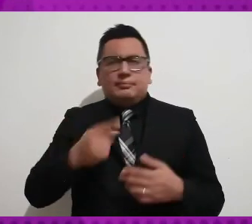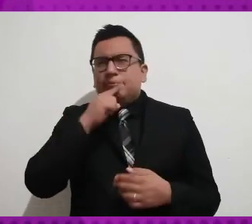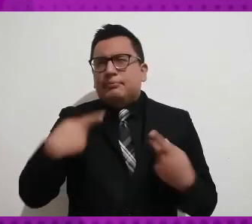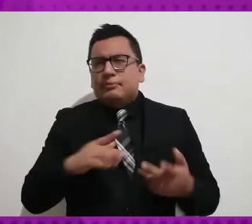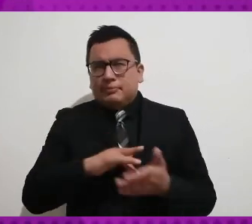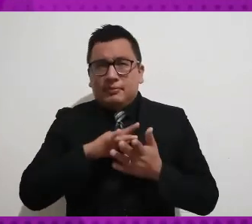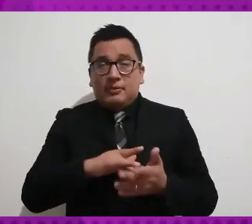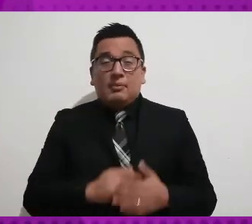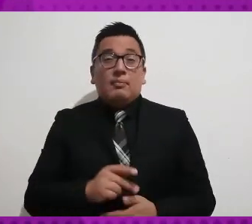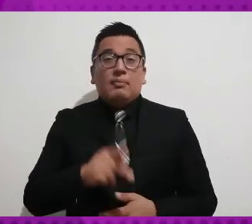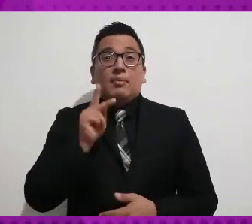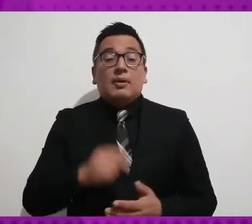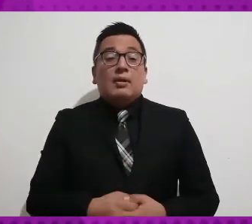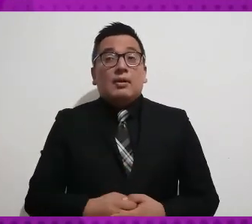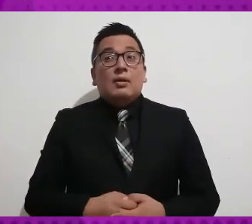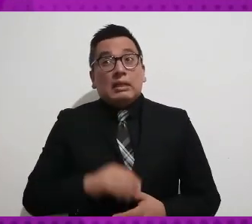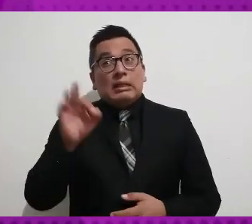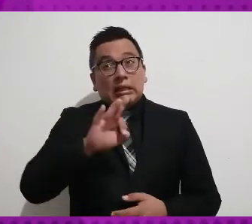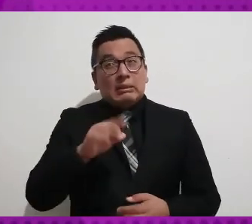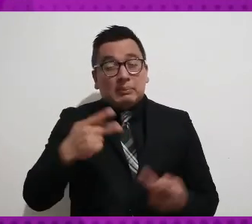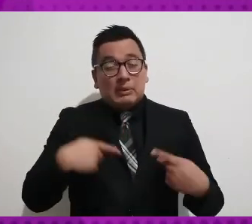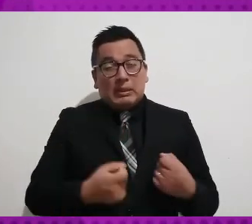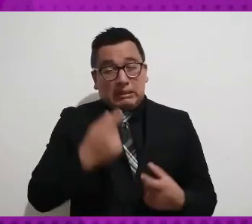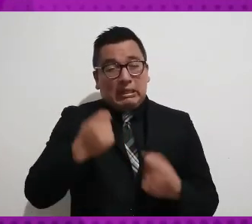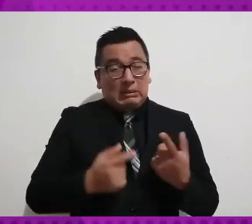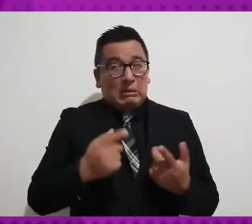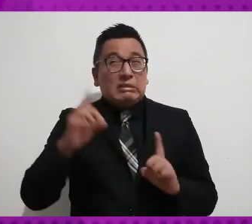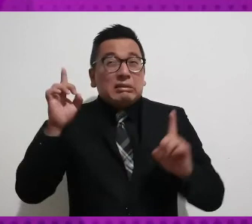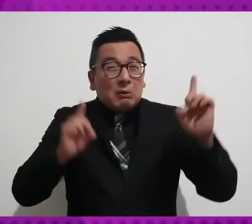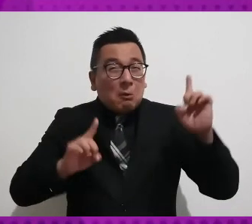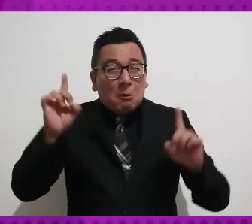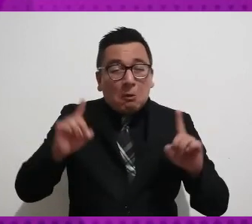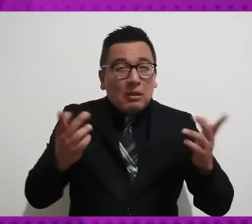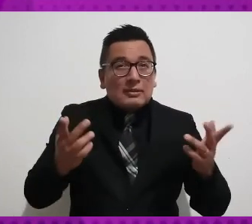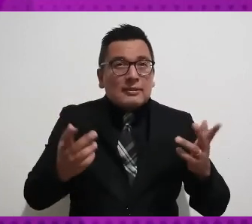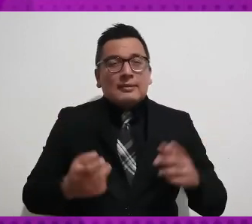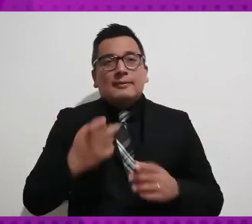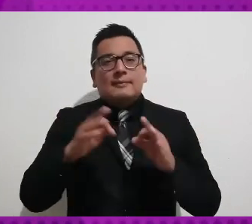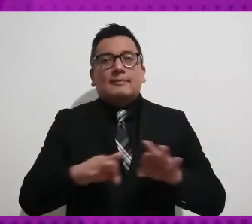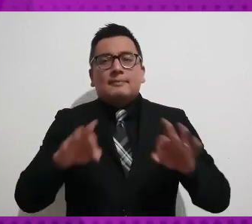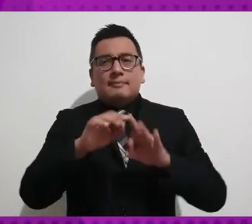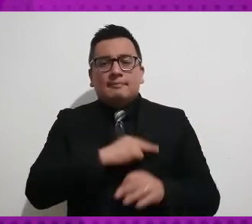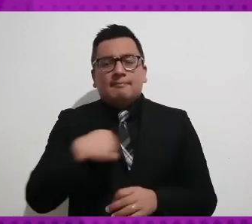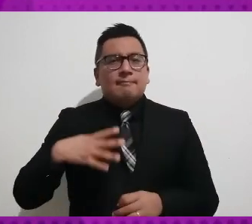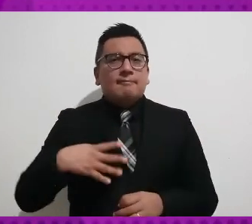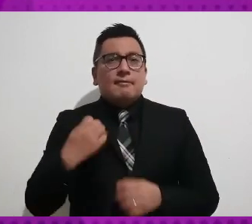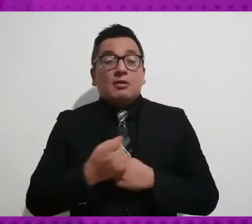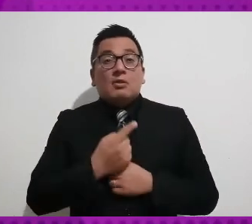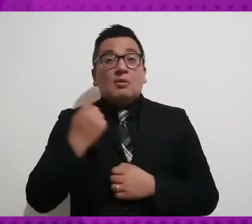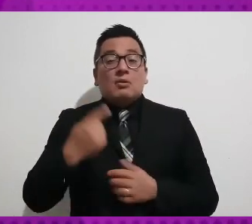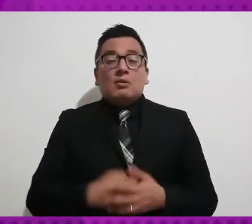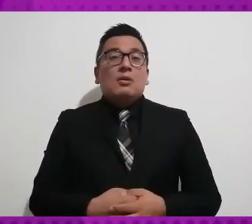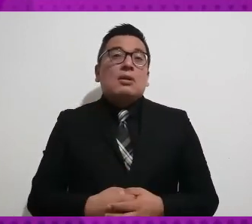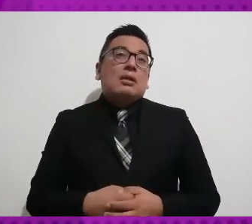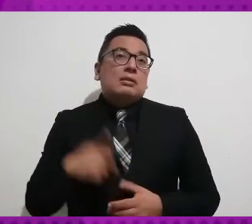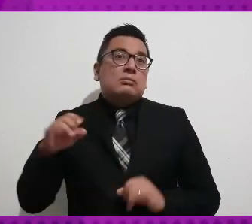un porcentaje de la población que sí lo compra, y eso pone en riesgo una institucionalidad muy